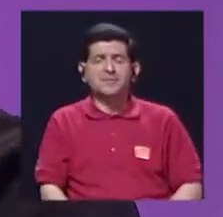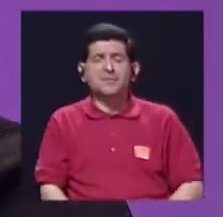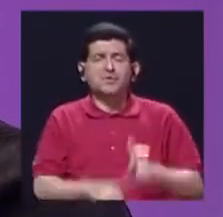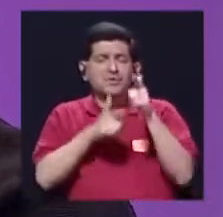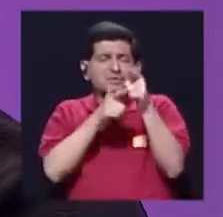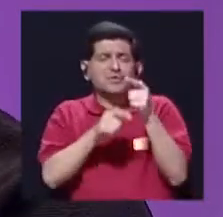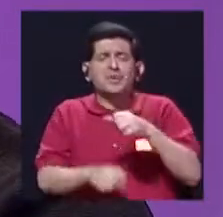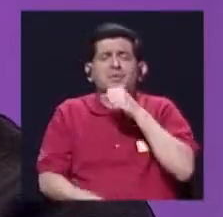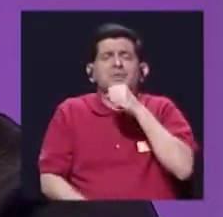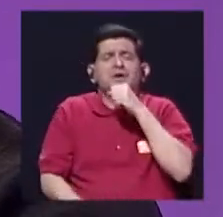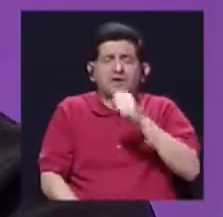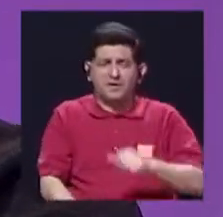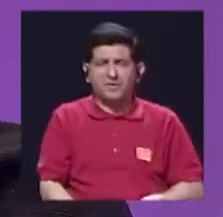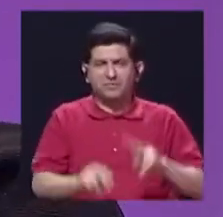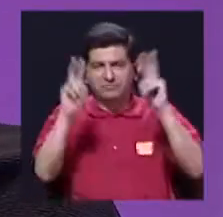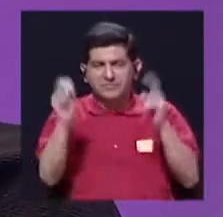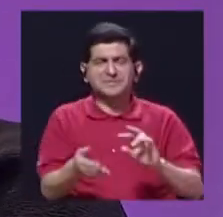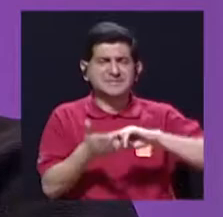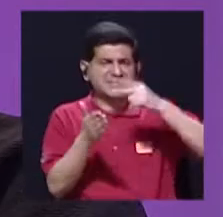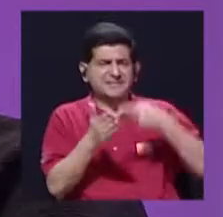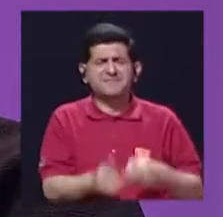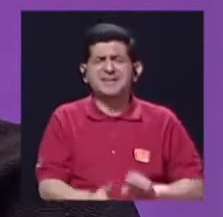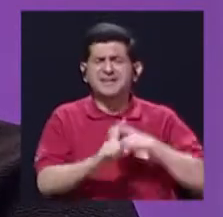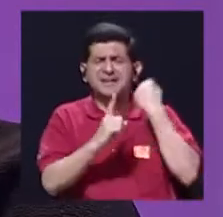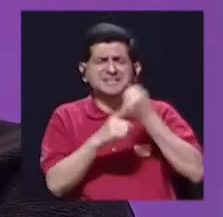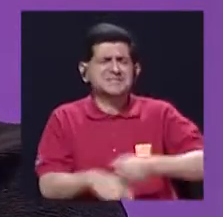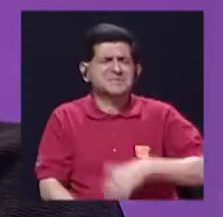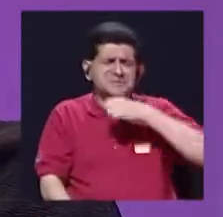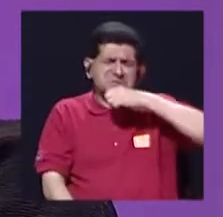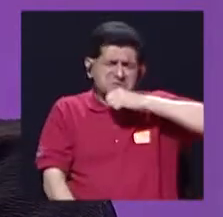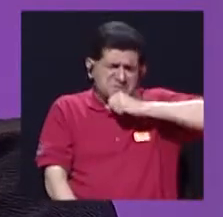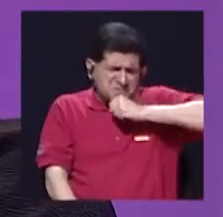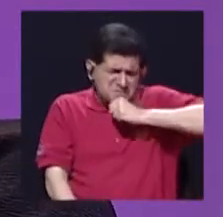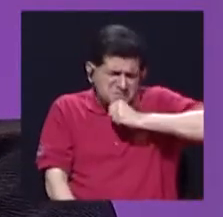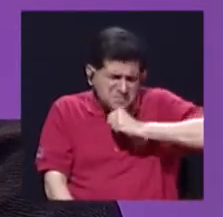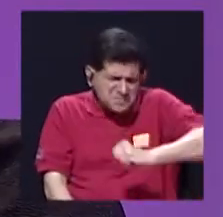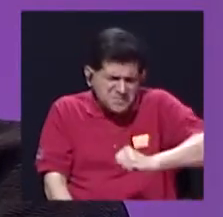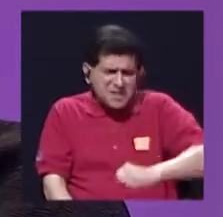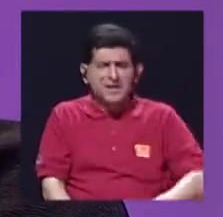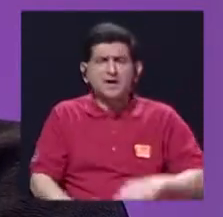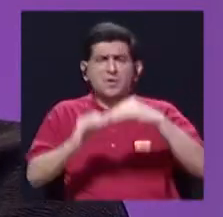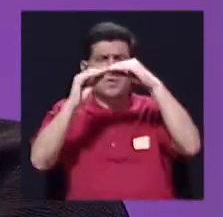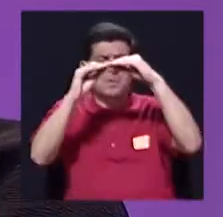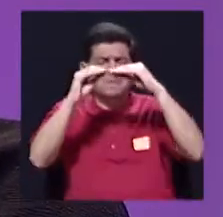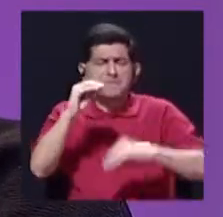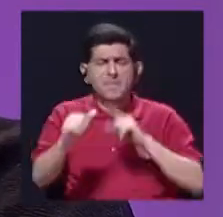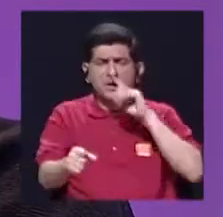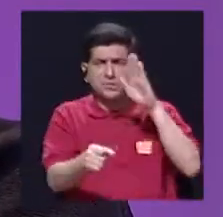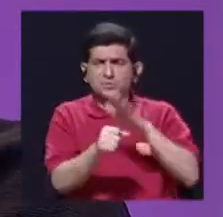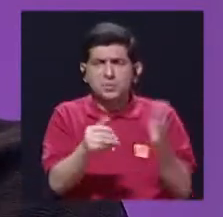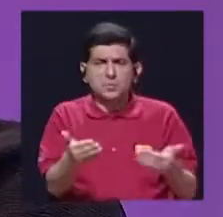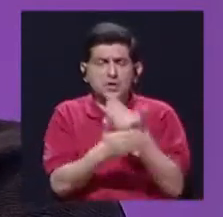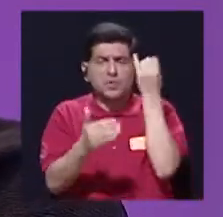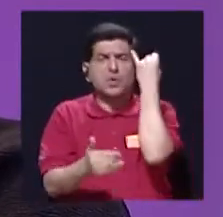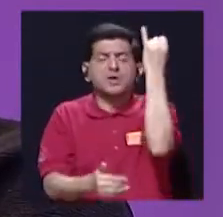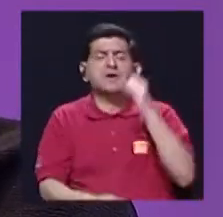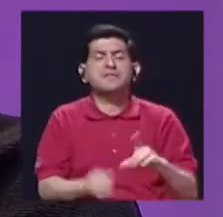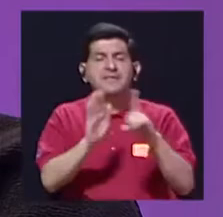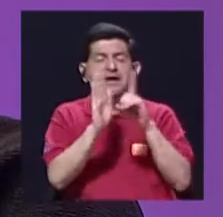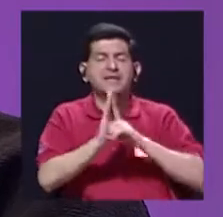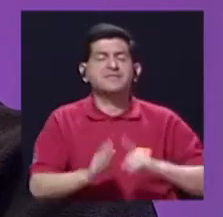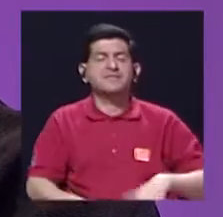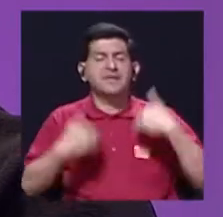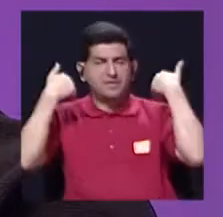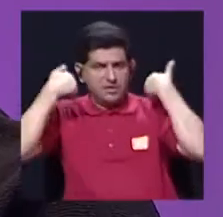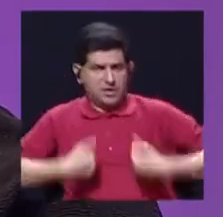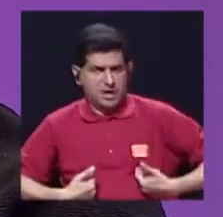son lo más arcaico, lo más desapegado a las nuevas corrientes de derechos humanos. Es